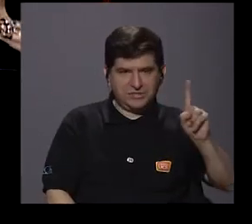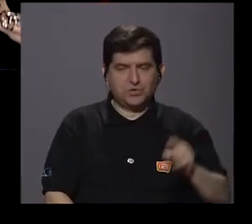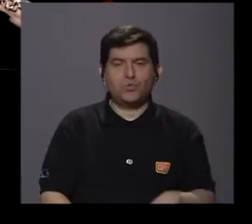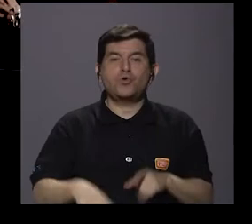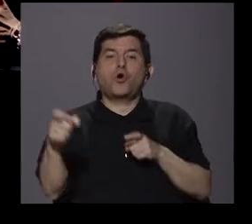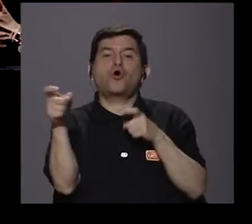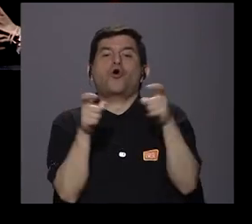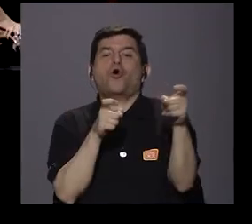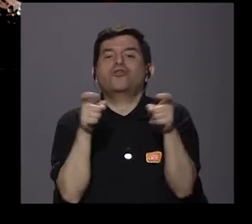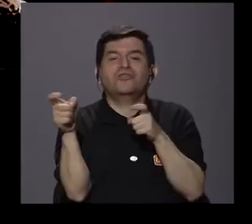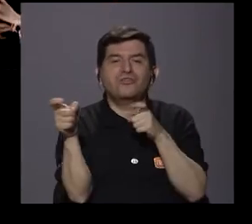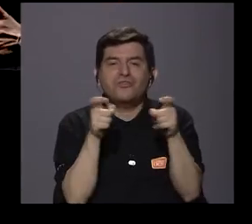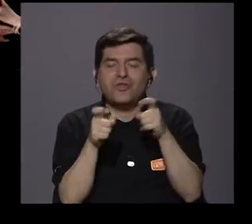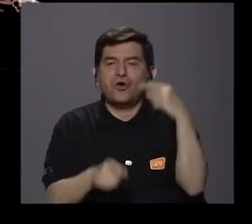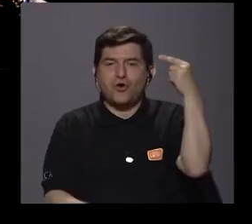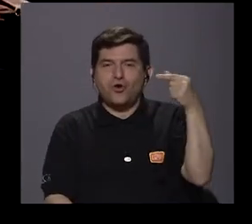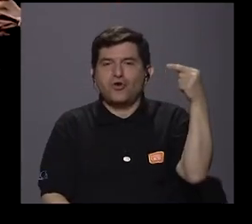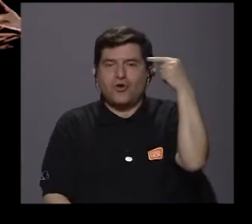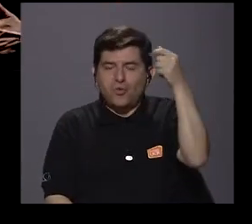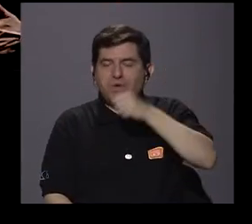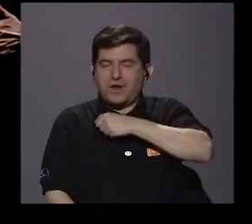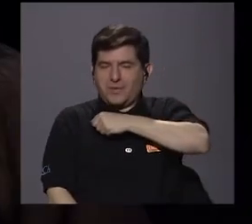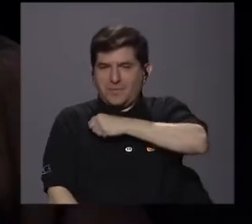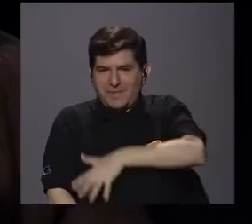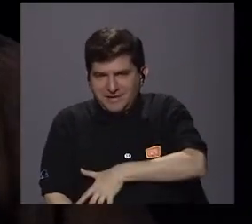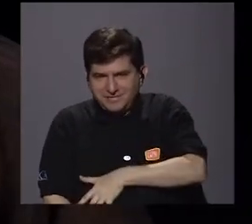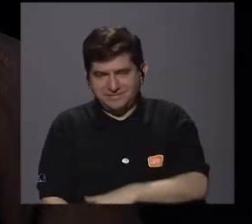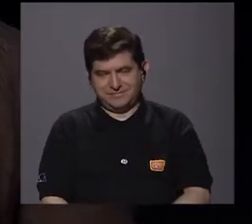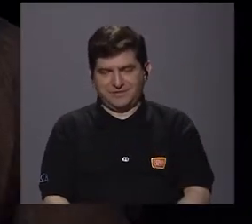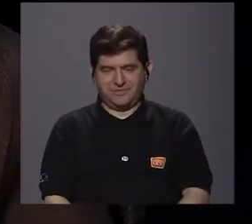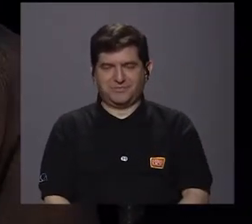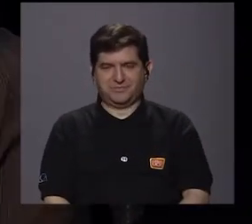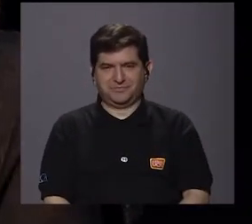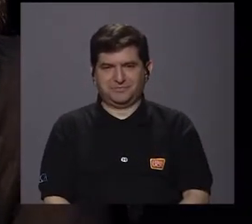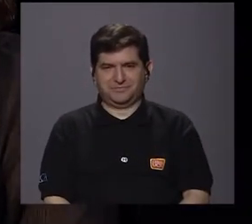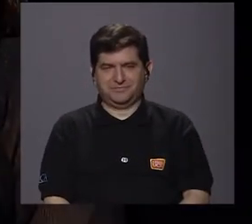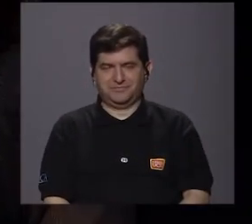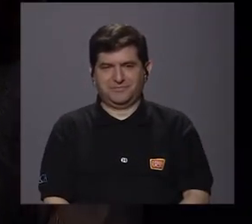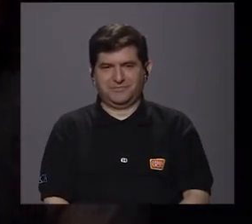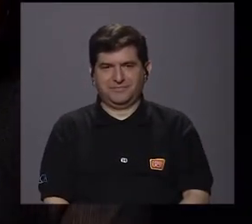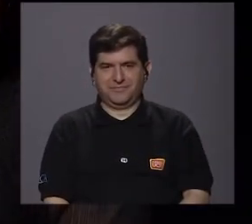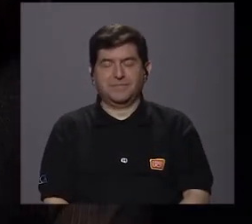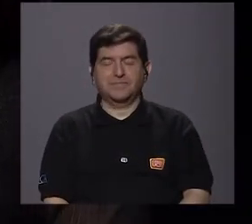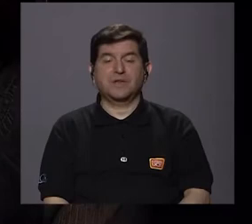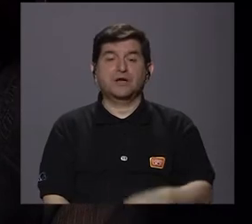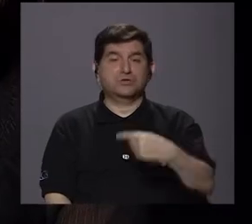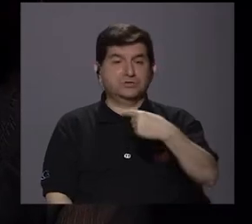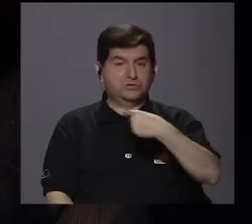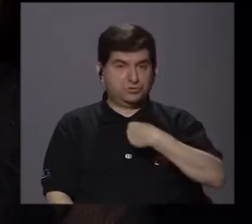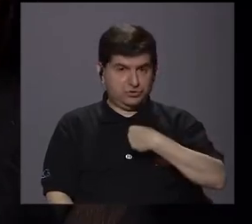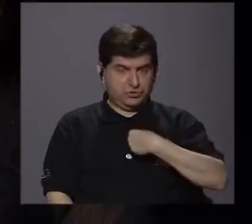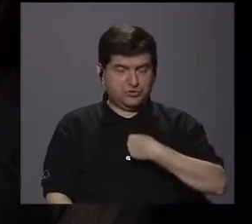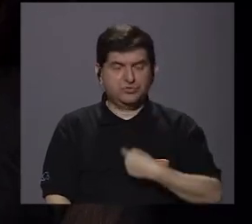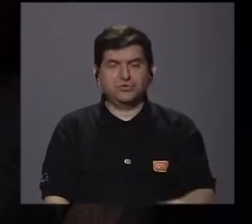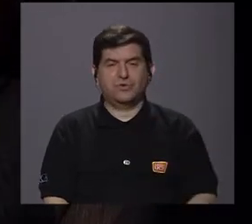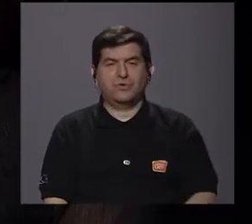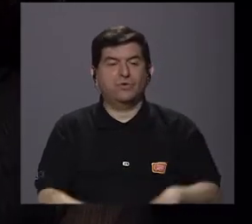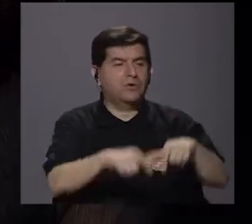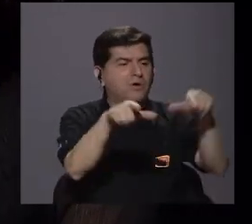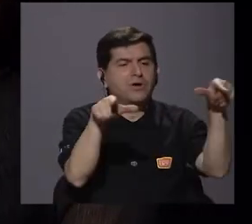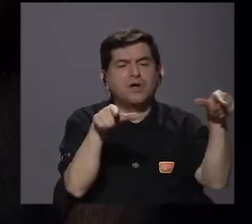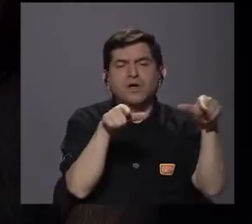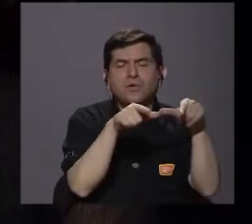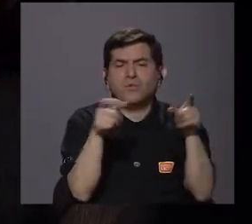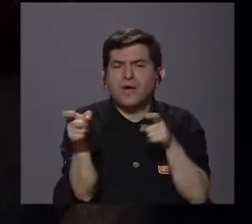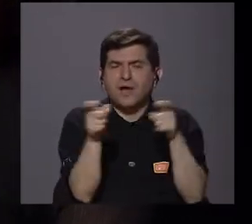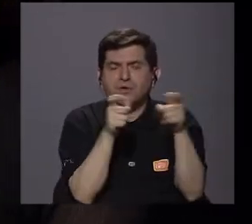bajo el control del gobierno palestino. De acuerdo. Es decir, si yo estaba en un territorio